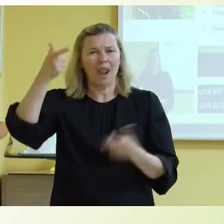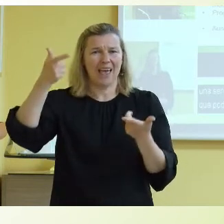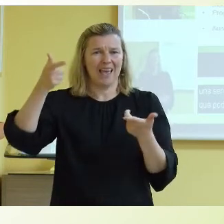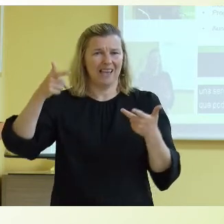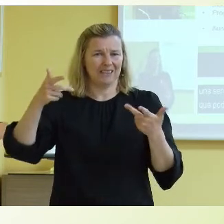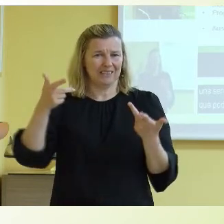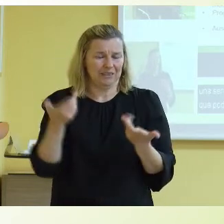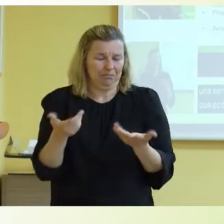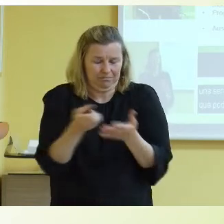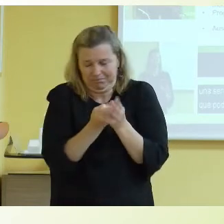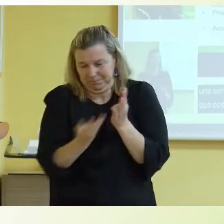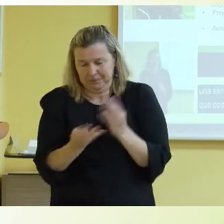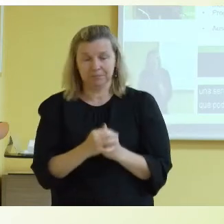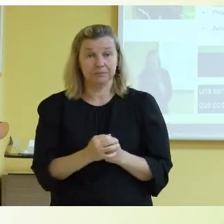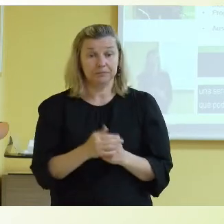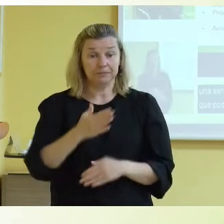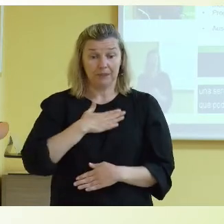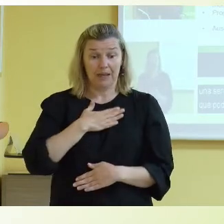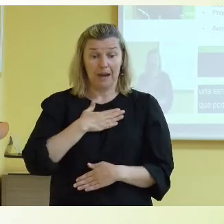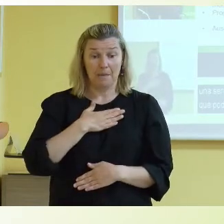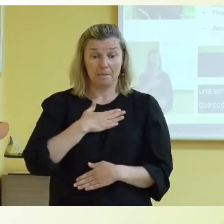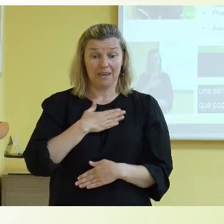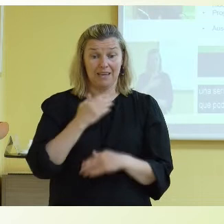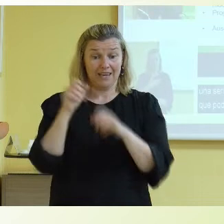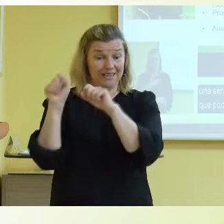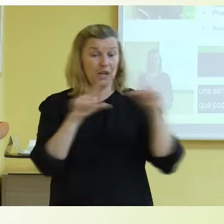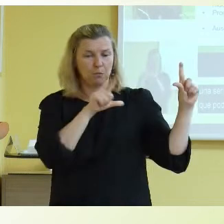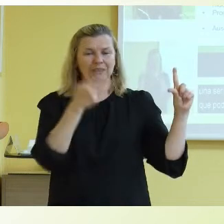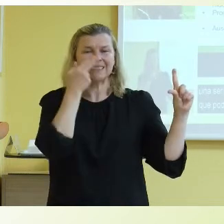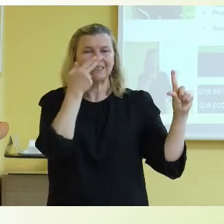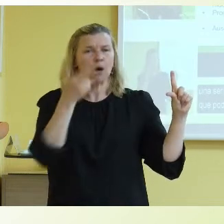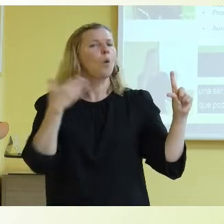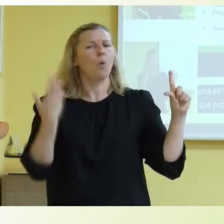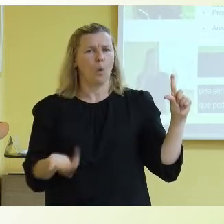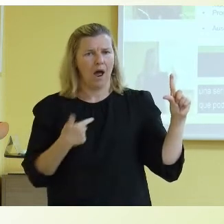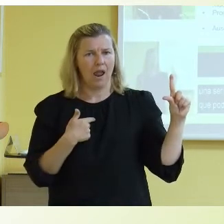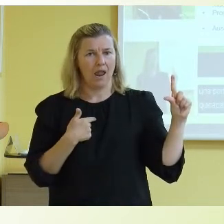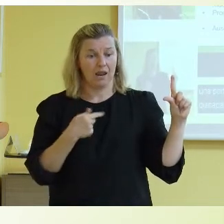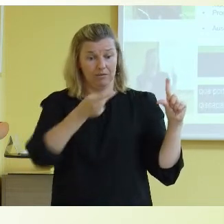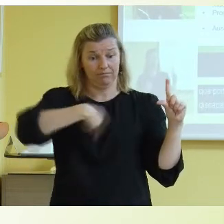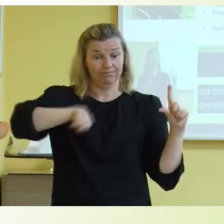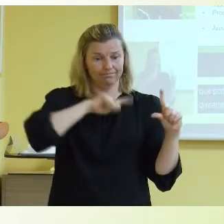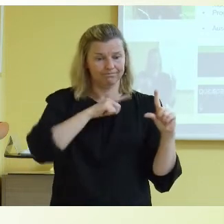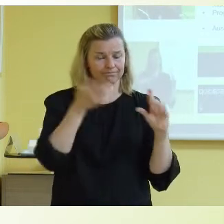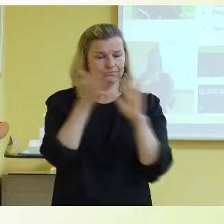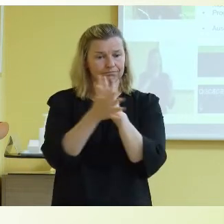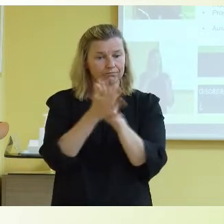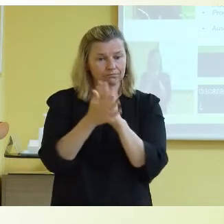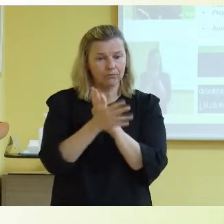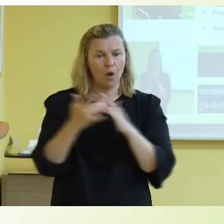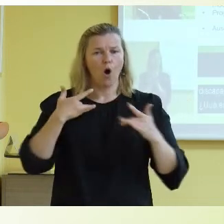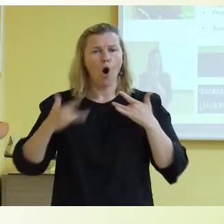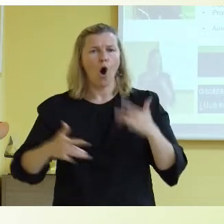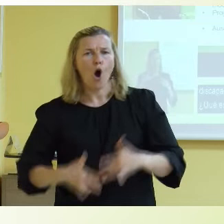¿Qué es lo que realmente me interesa resaltar en esta diapositiva? Pues que estamos hablando de diversos órganos,